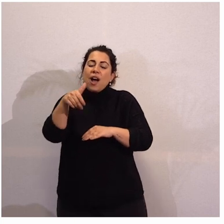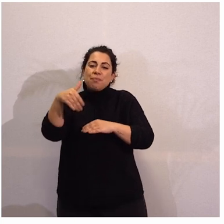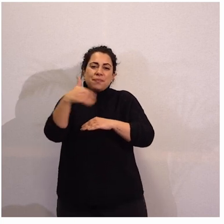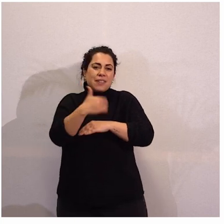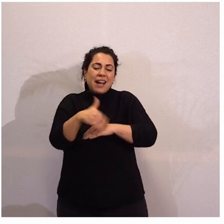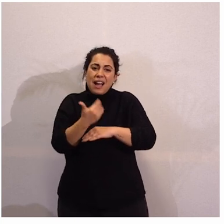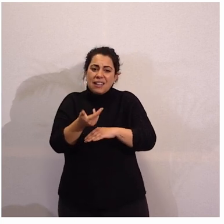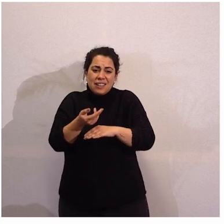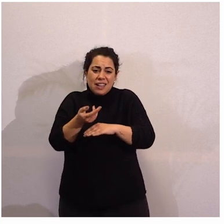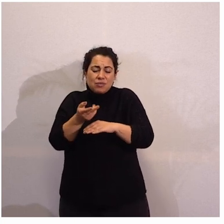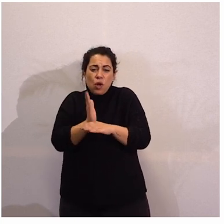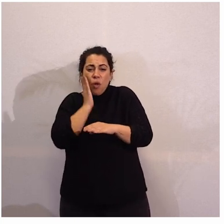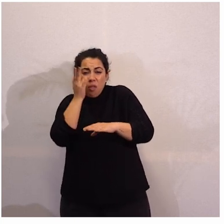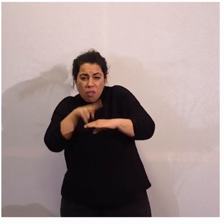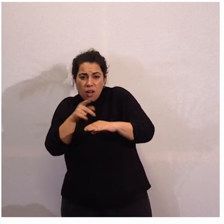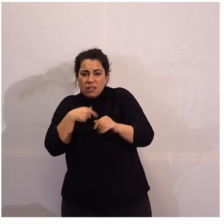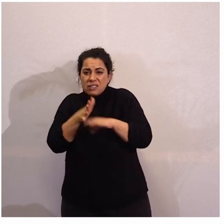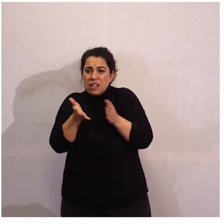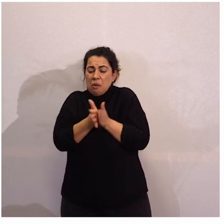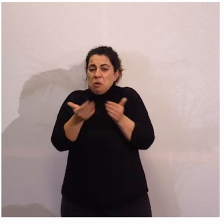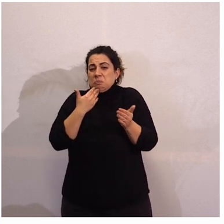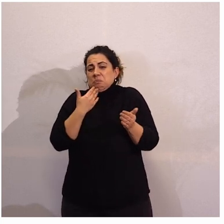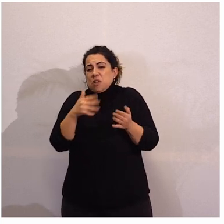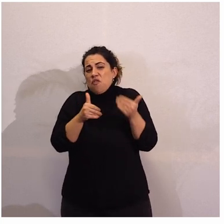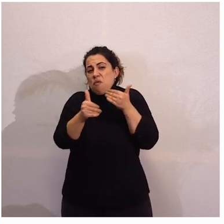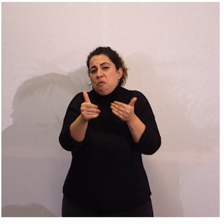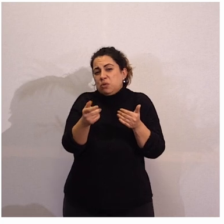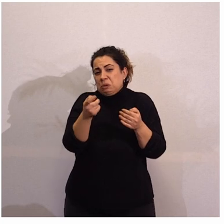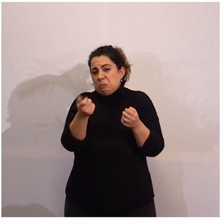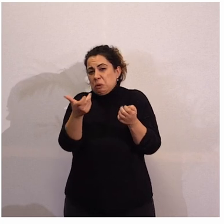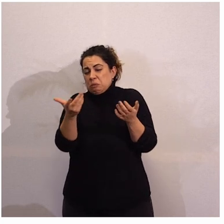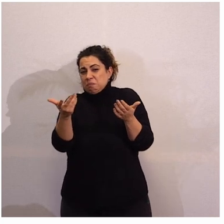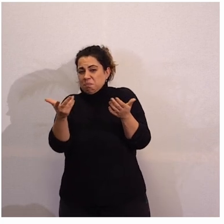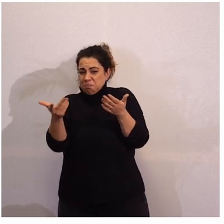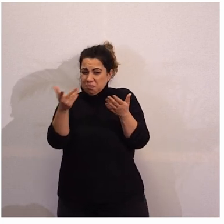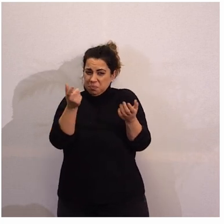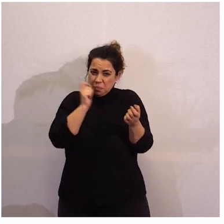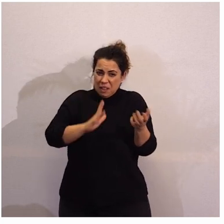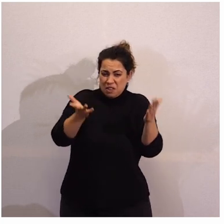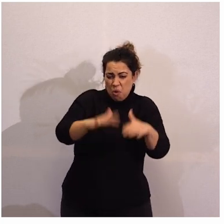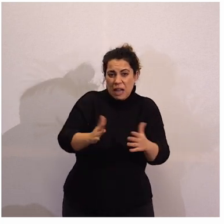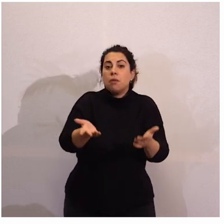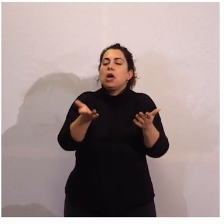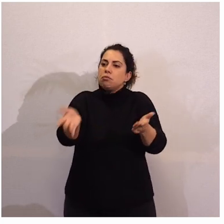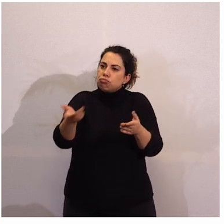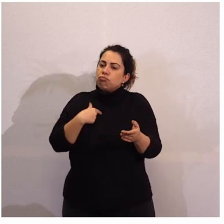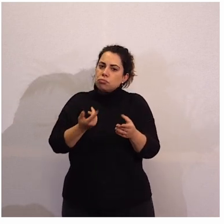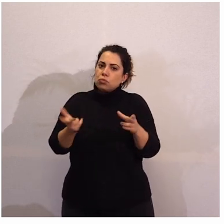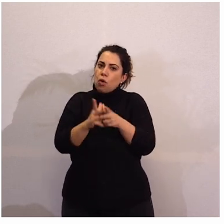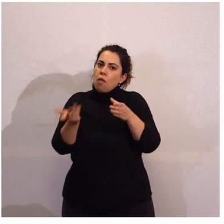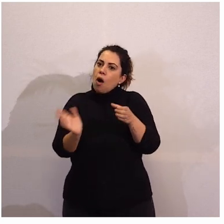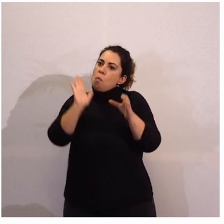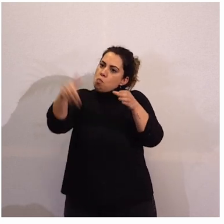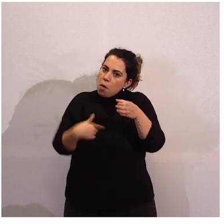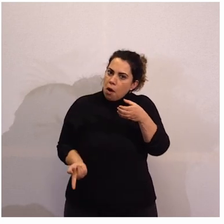no tiene futuro, pues se incorpore en la comunidad, vuelva a ser persona y tome